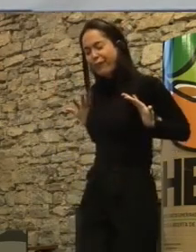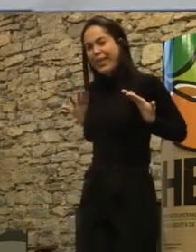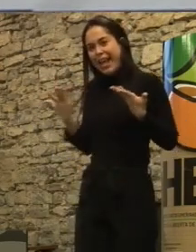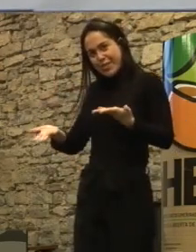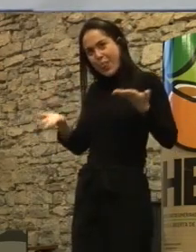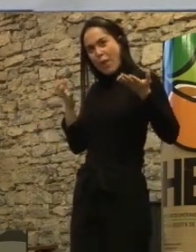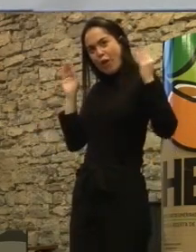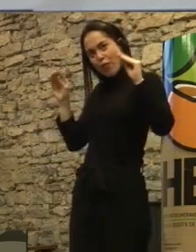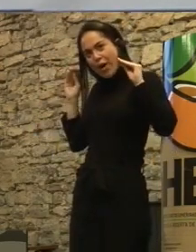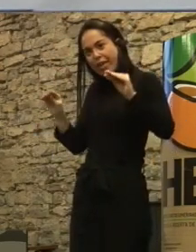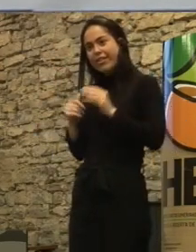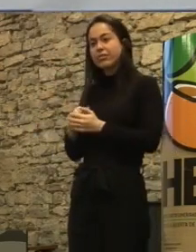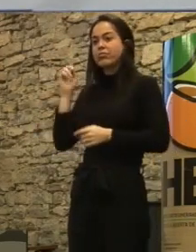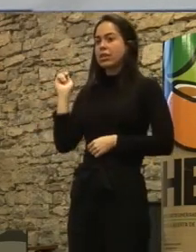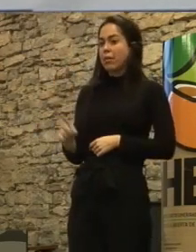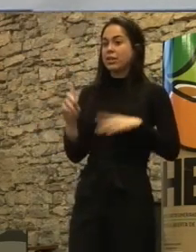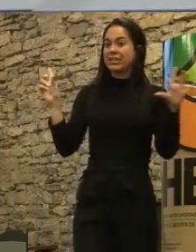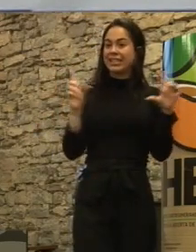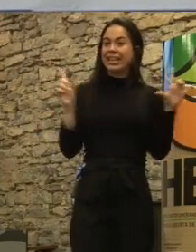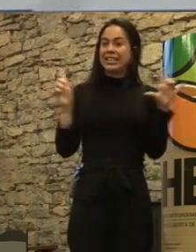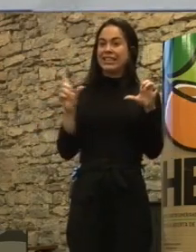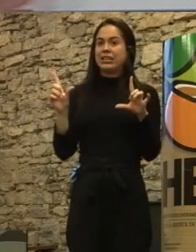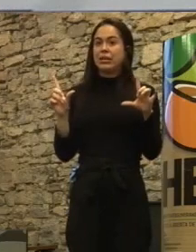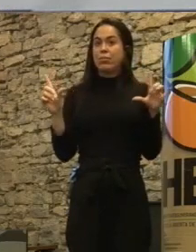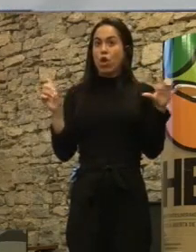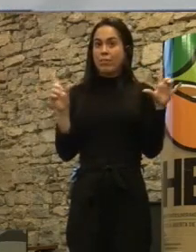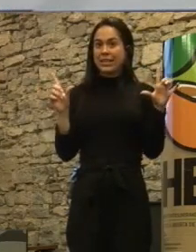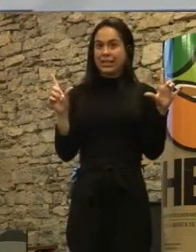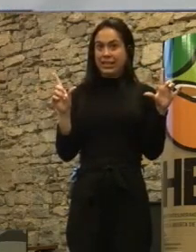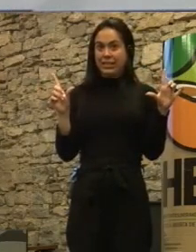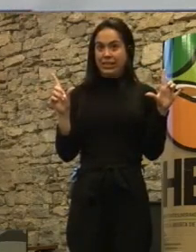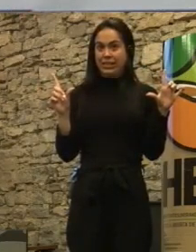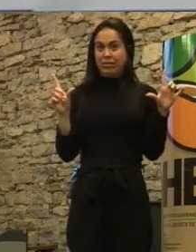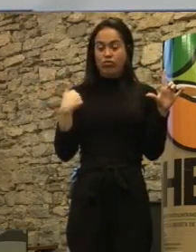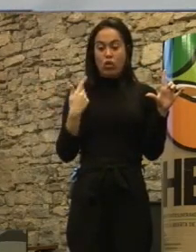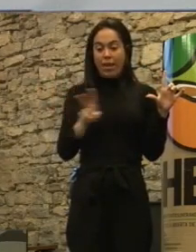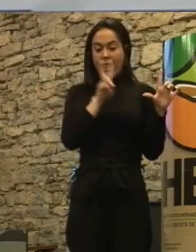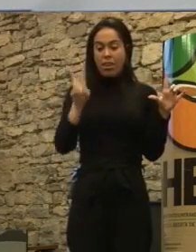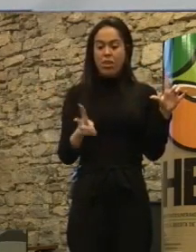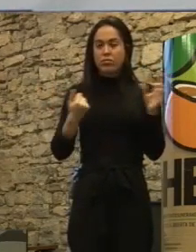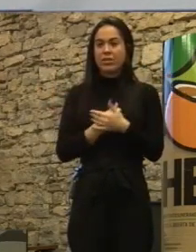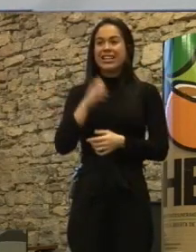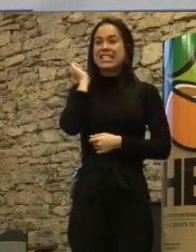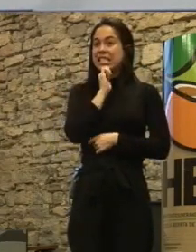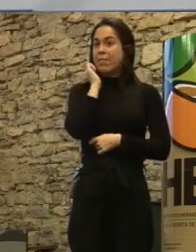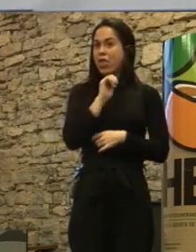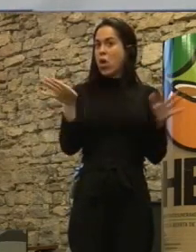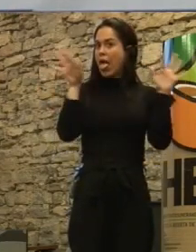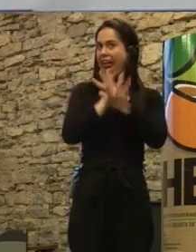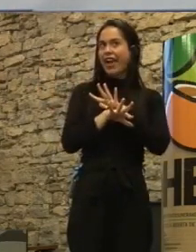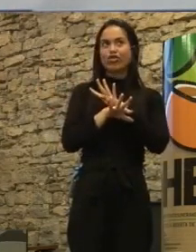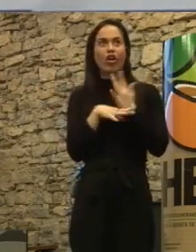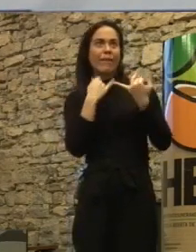hacen. Programas de televisión, yo tengo un programa en La 2, no es, you know, el show del sábado por la noche, pero